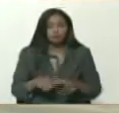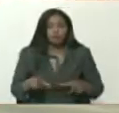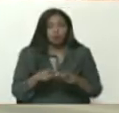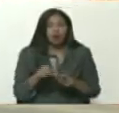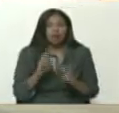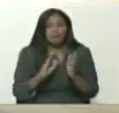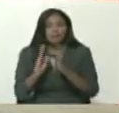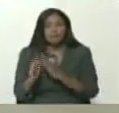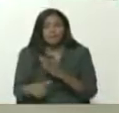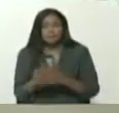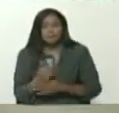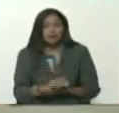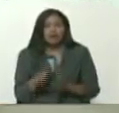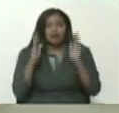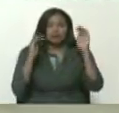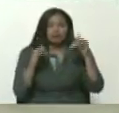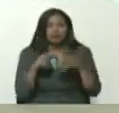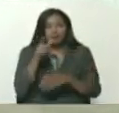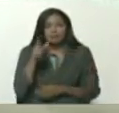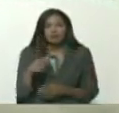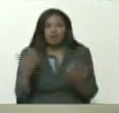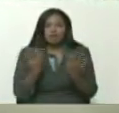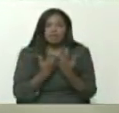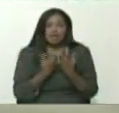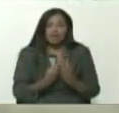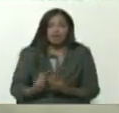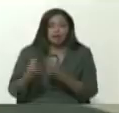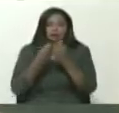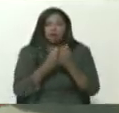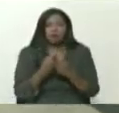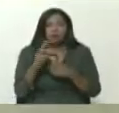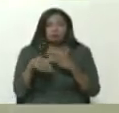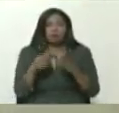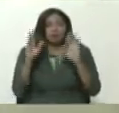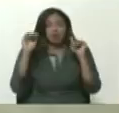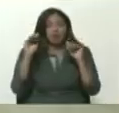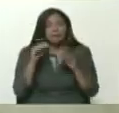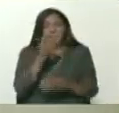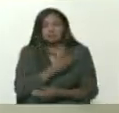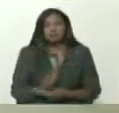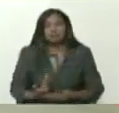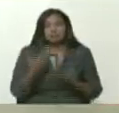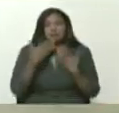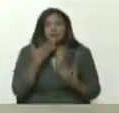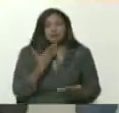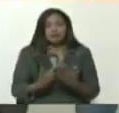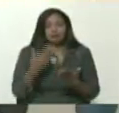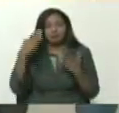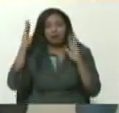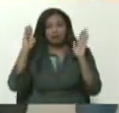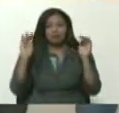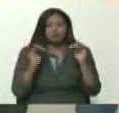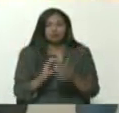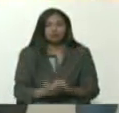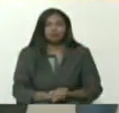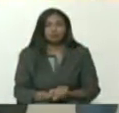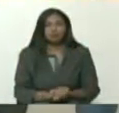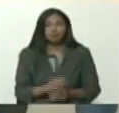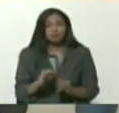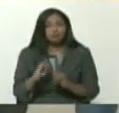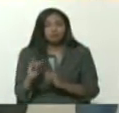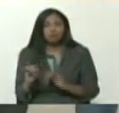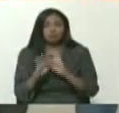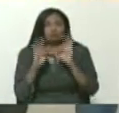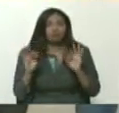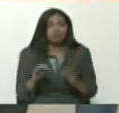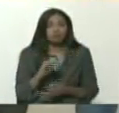la distribución, para la atención a las víctimas de la guerra económica. Hasta luego, presidente, gracias por la atención. En este caso, en esta operación,